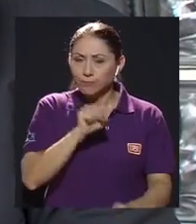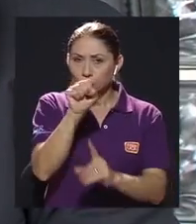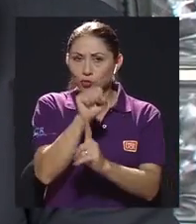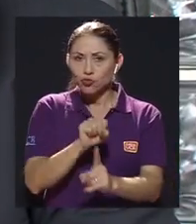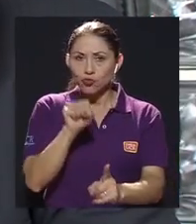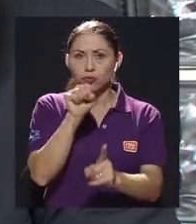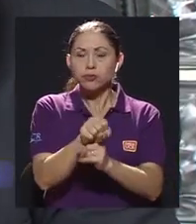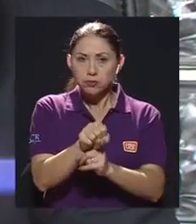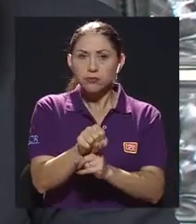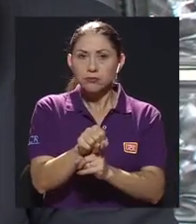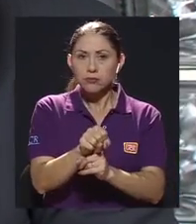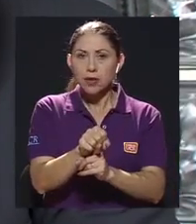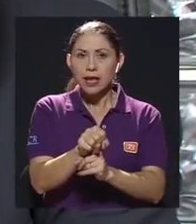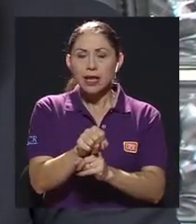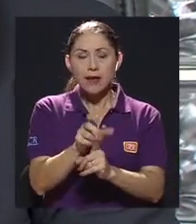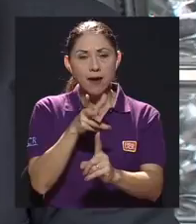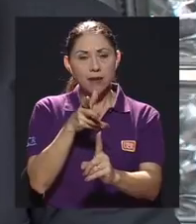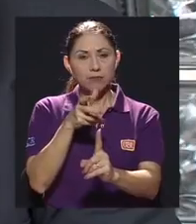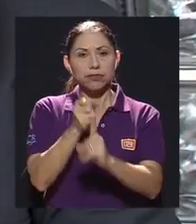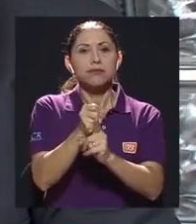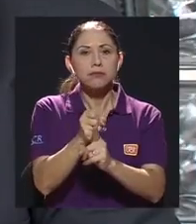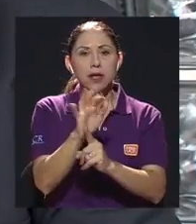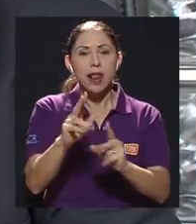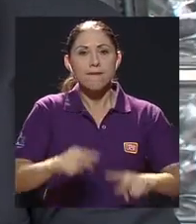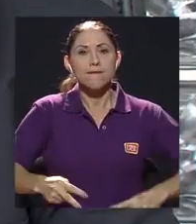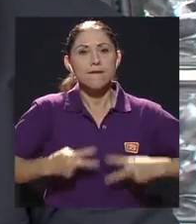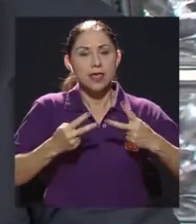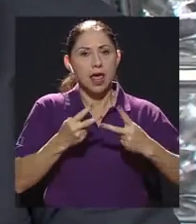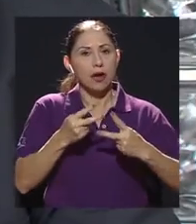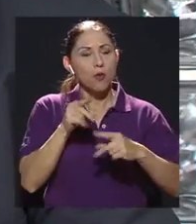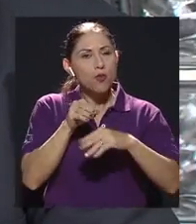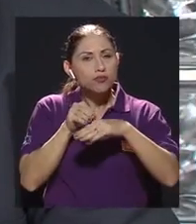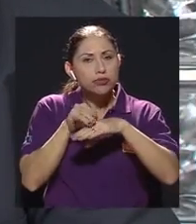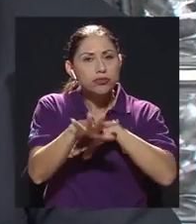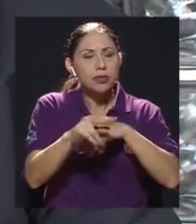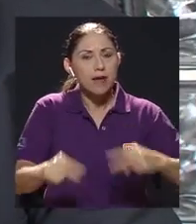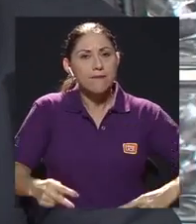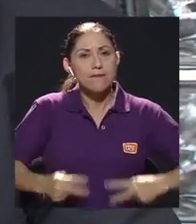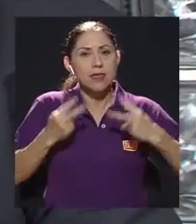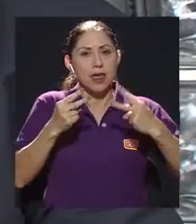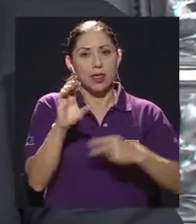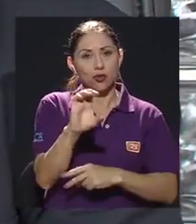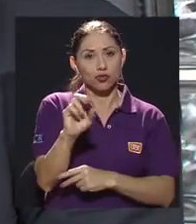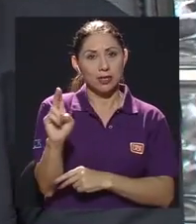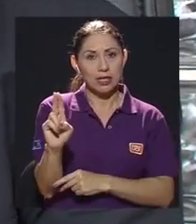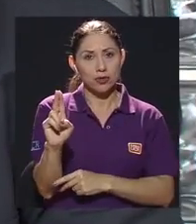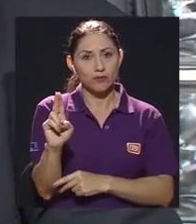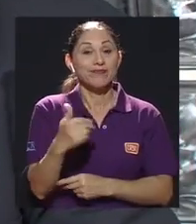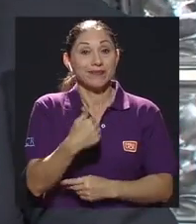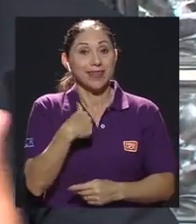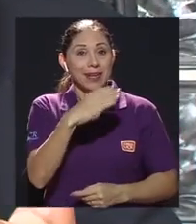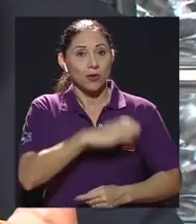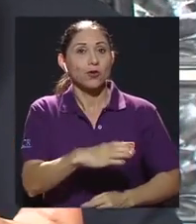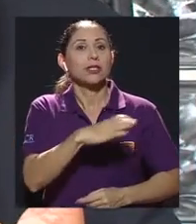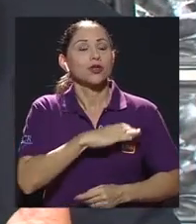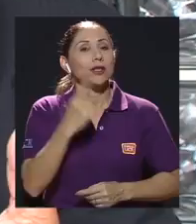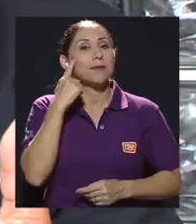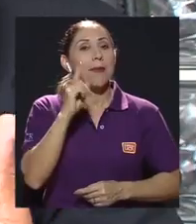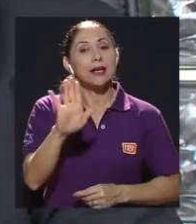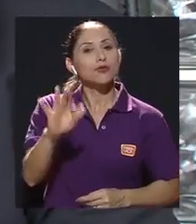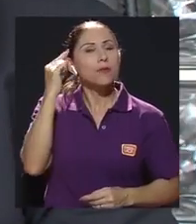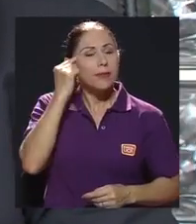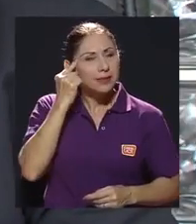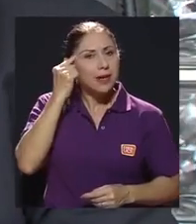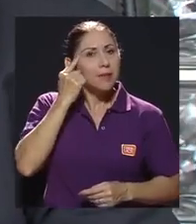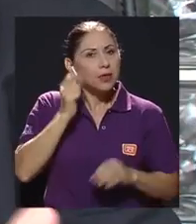situación que va a marcar la vida de Constantino, que es efectivamente el tener condiciones para expresar libremente su